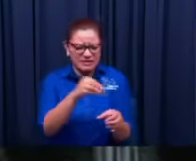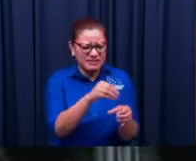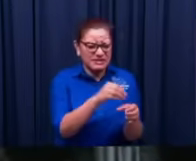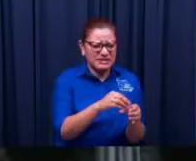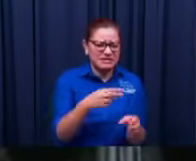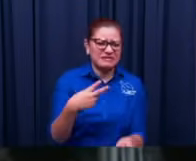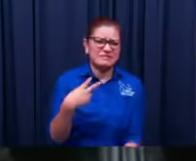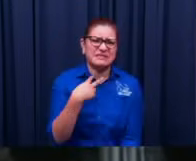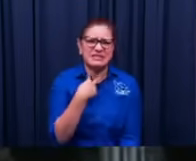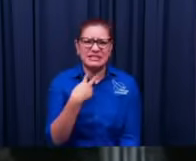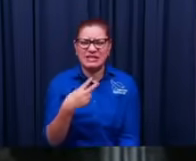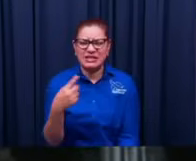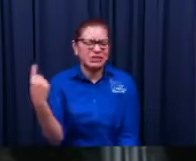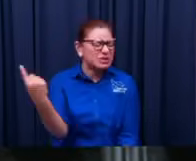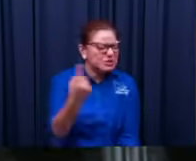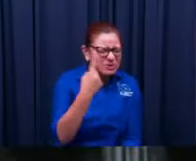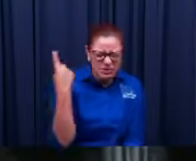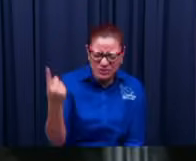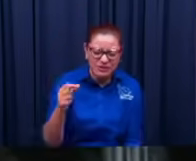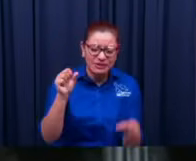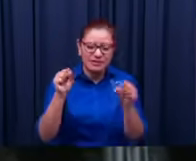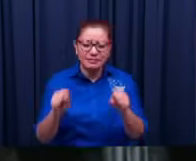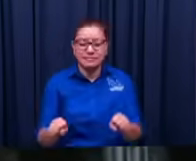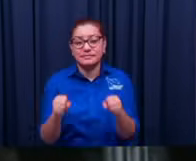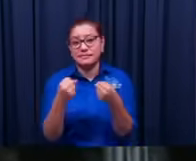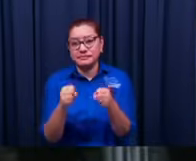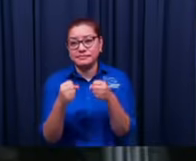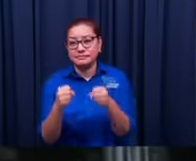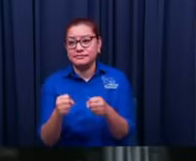veneno para cucarachas, todo lo que usted quiera, ¿verdad?